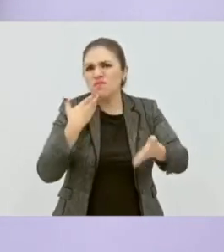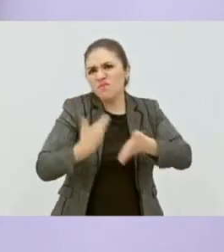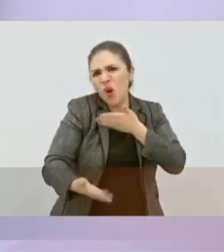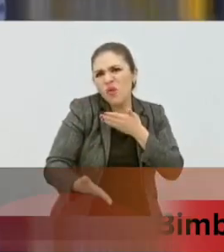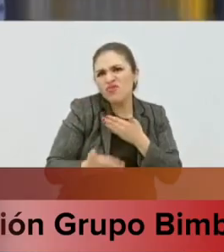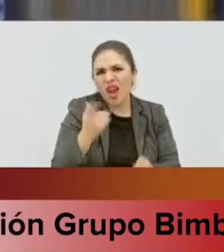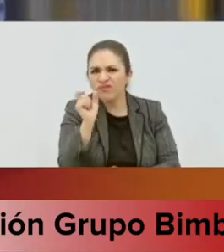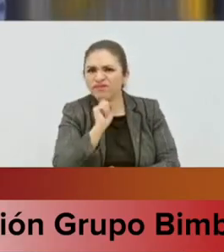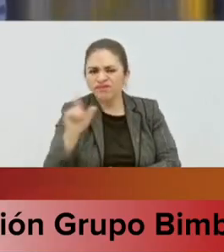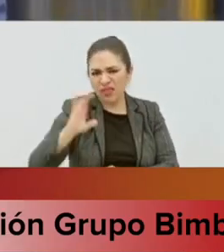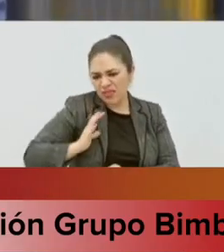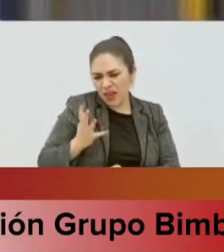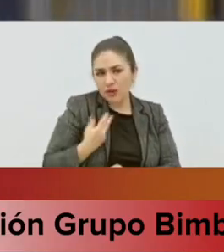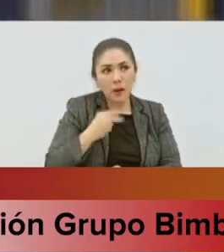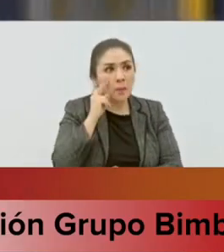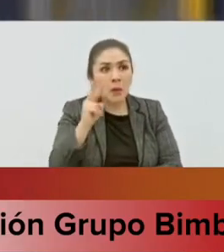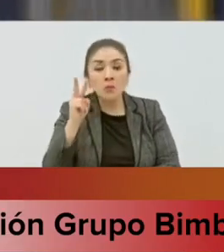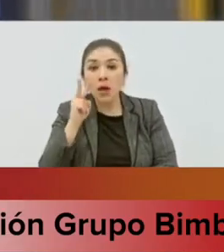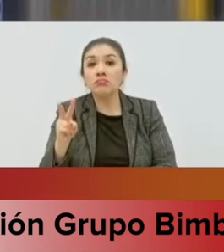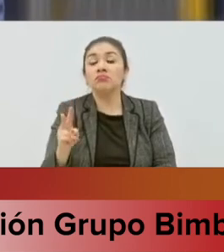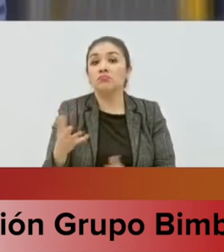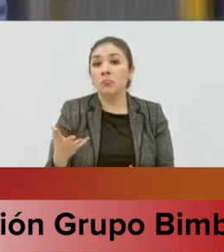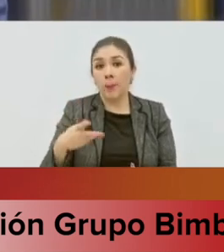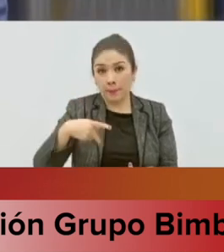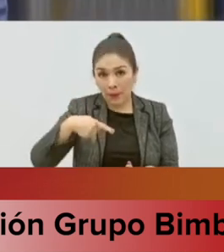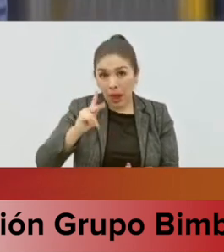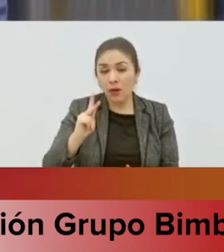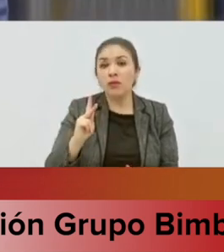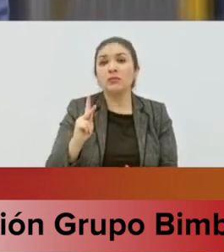moderno, pues son